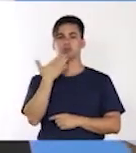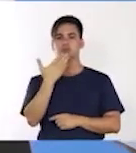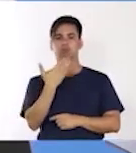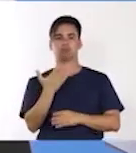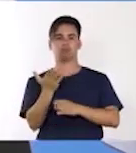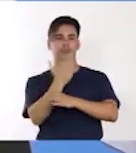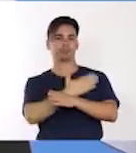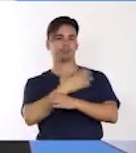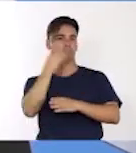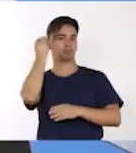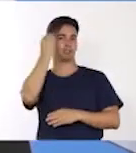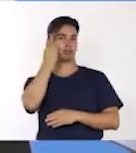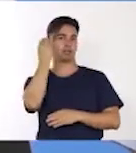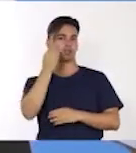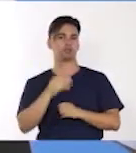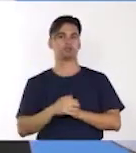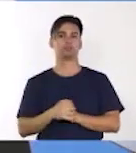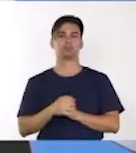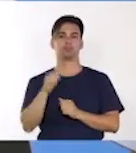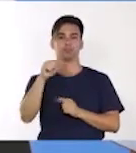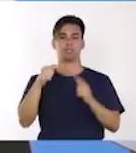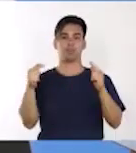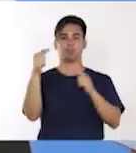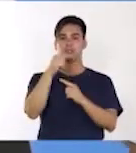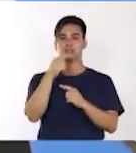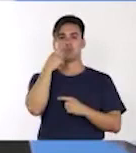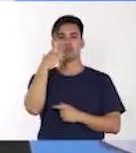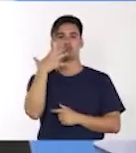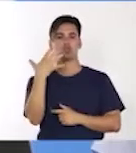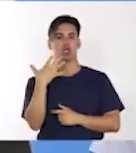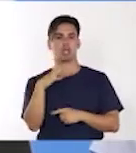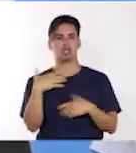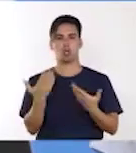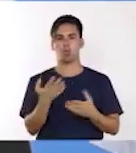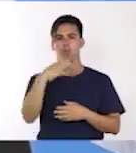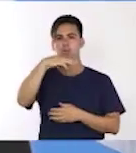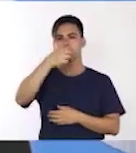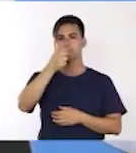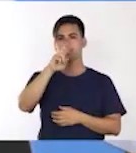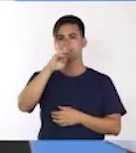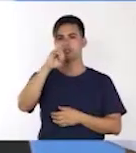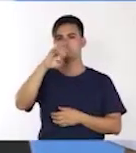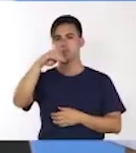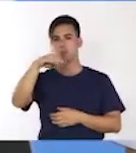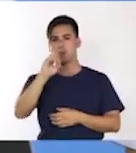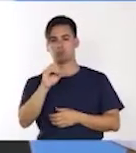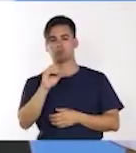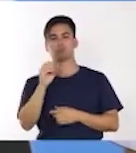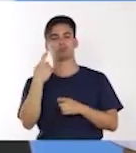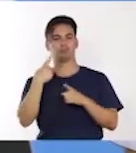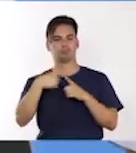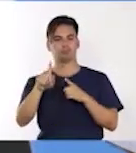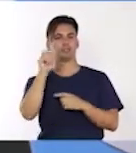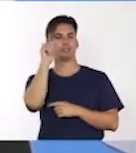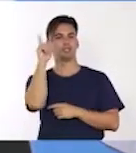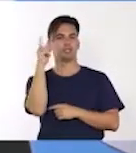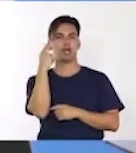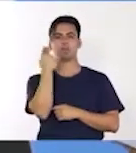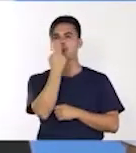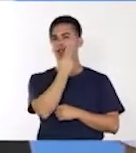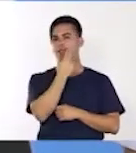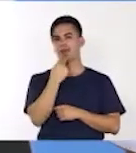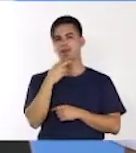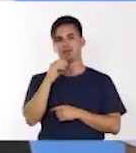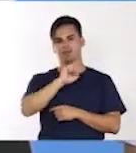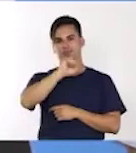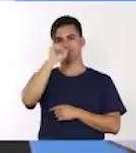precedió. Y este principio es válido tanto para el marxismo como para el desarrollo de las ideas martianas,